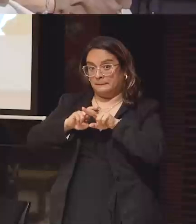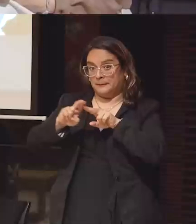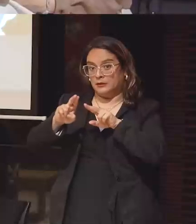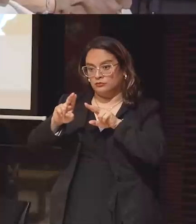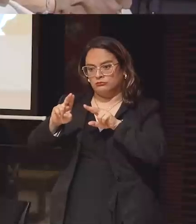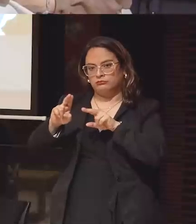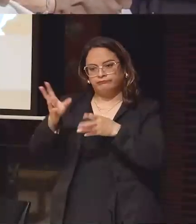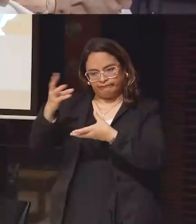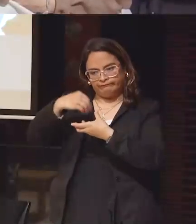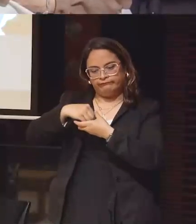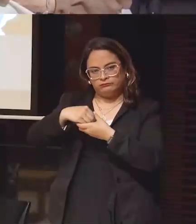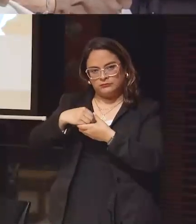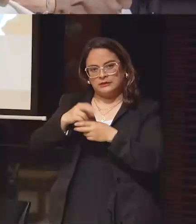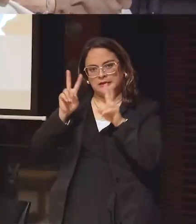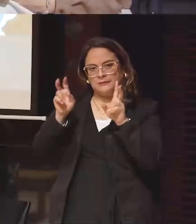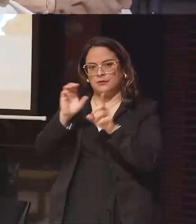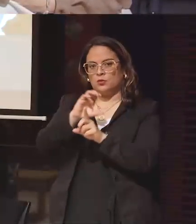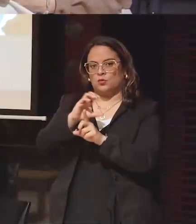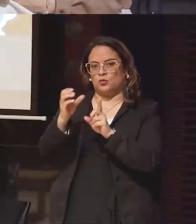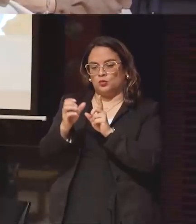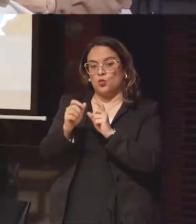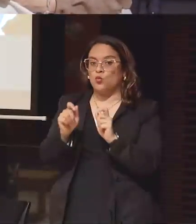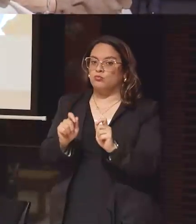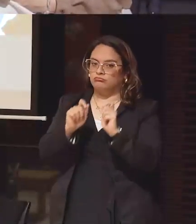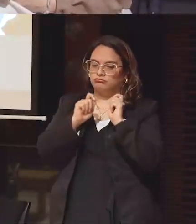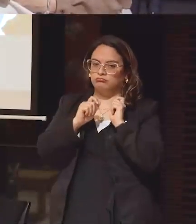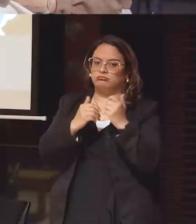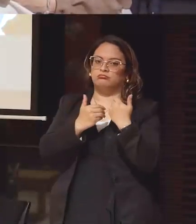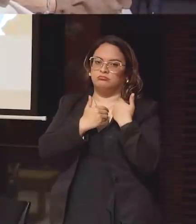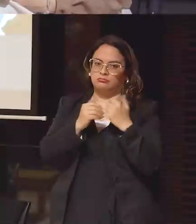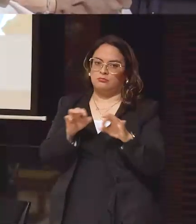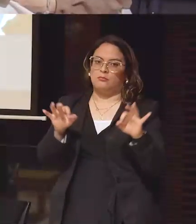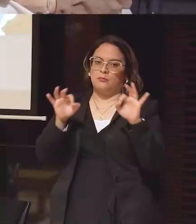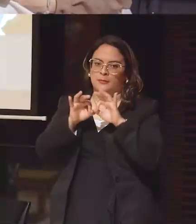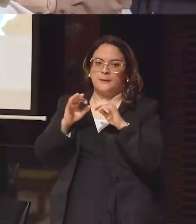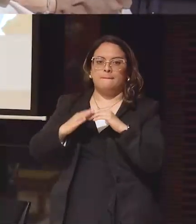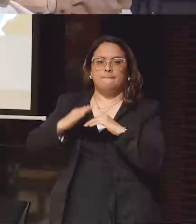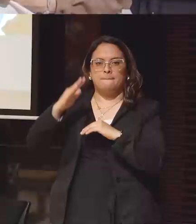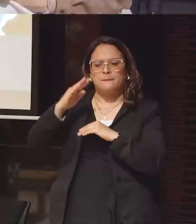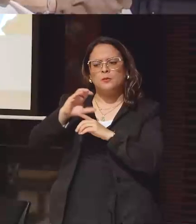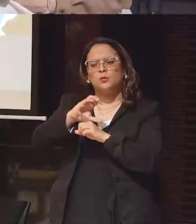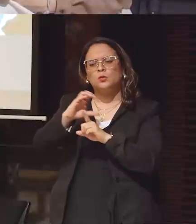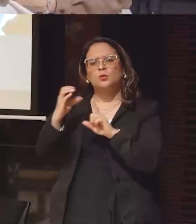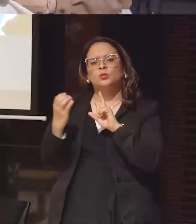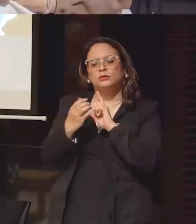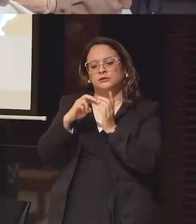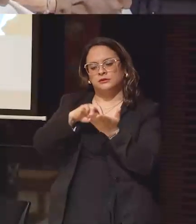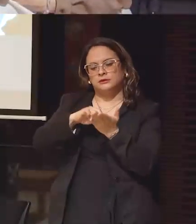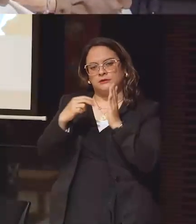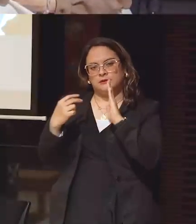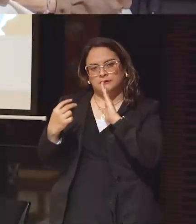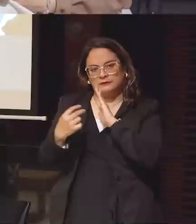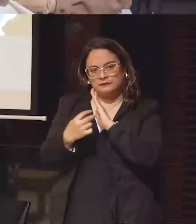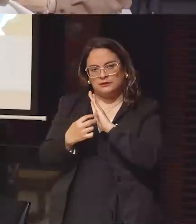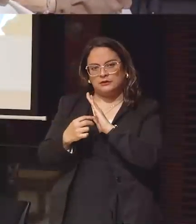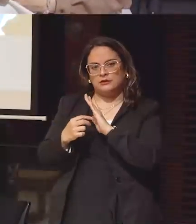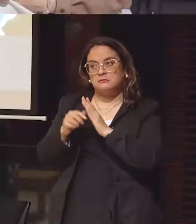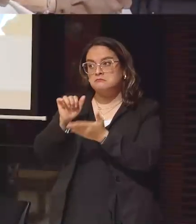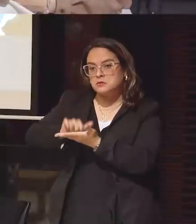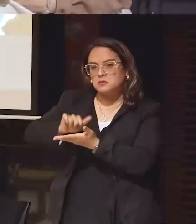cultural de la ciudad y la responsabilidad que eso implica. Entendemos la cultura como un fenómeno dinámico y en